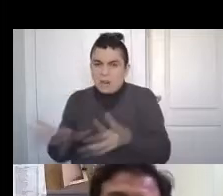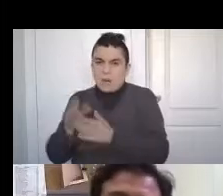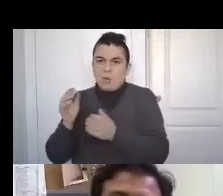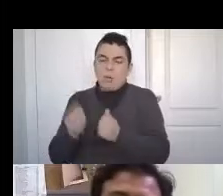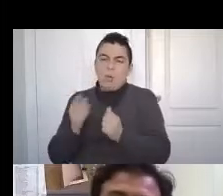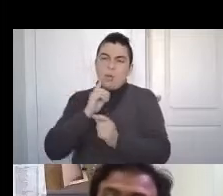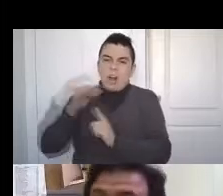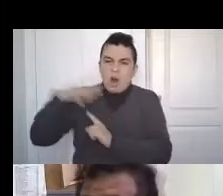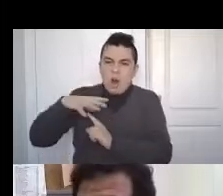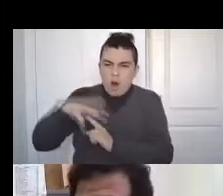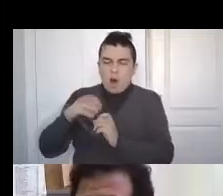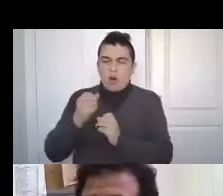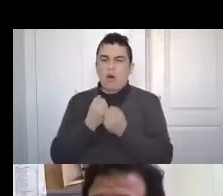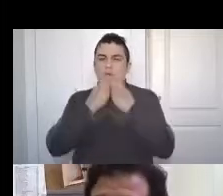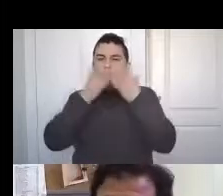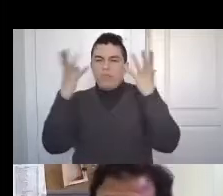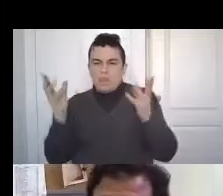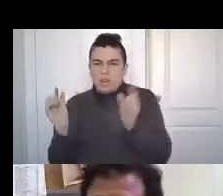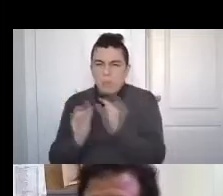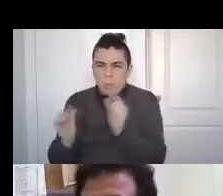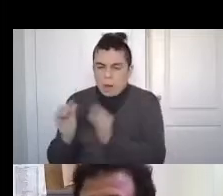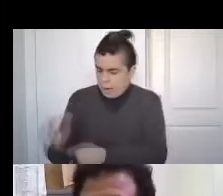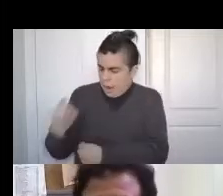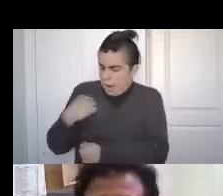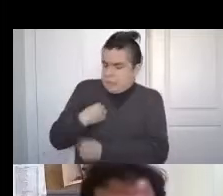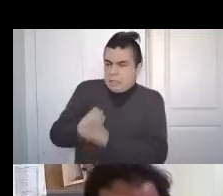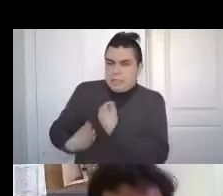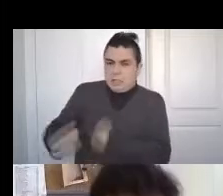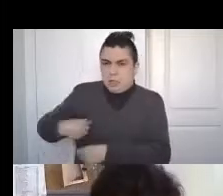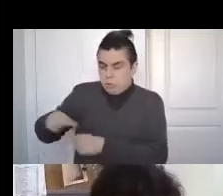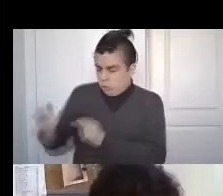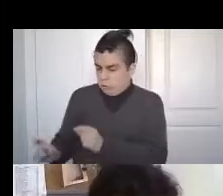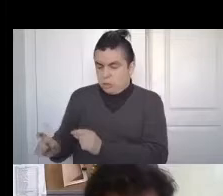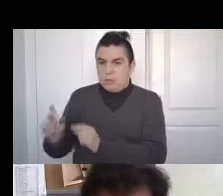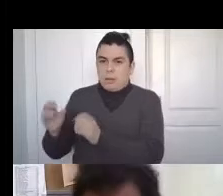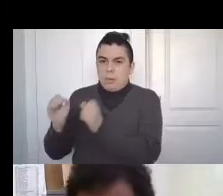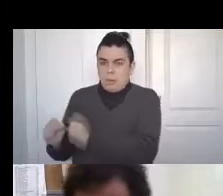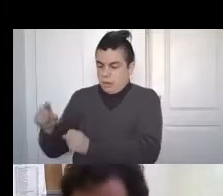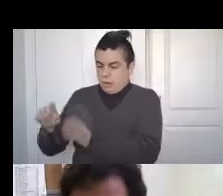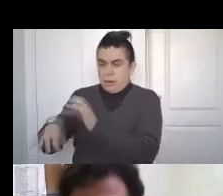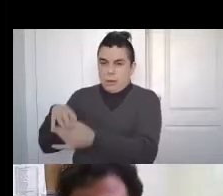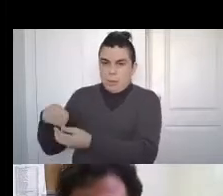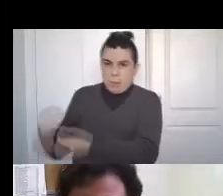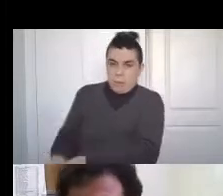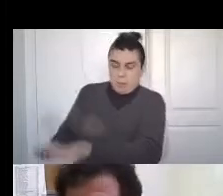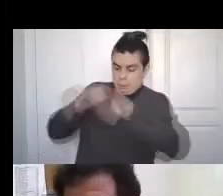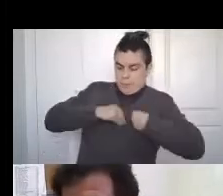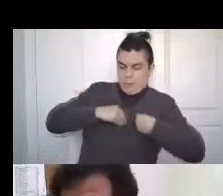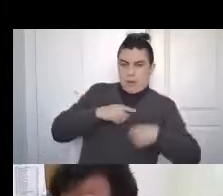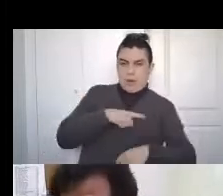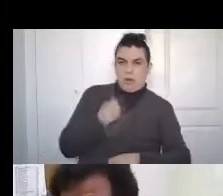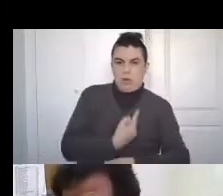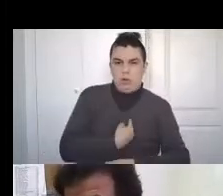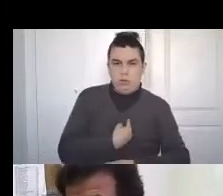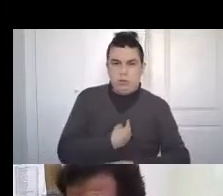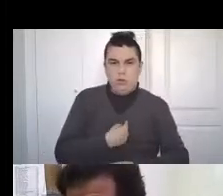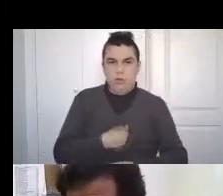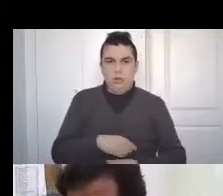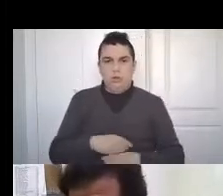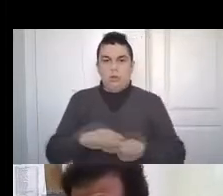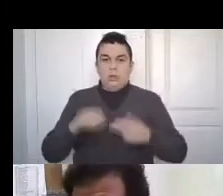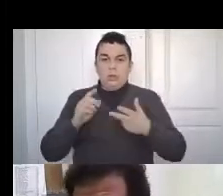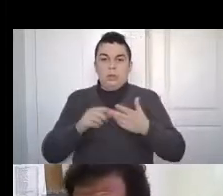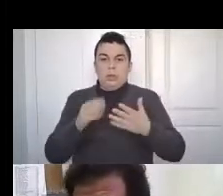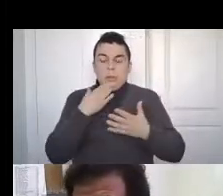hongos, y que son capaces de traspasar de una especie a otra. Y el tercer pilar, ¿cierto?, son las vacunas y los